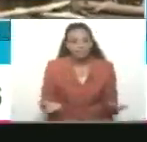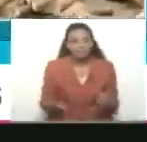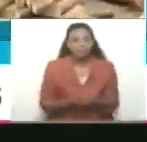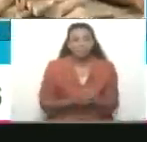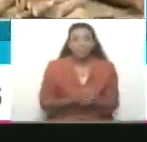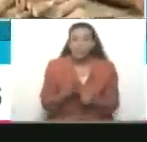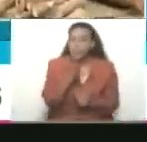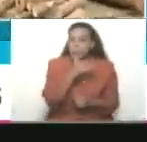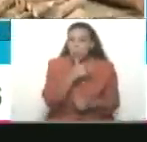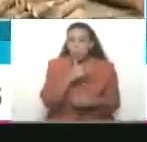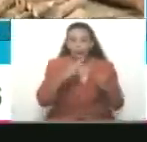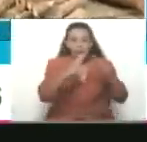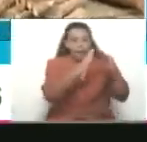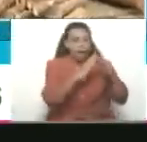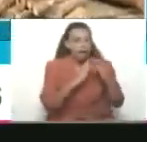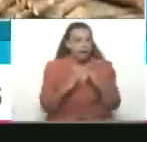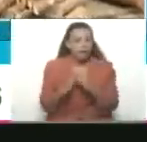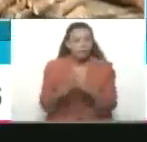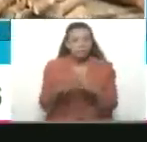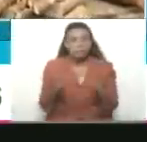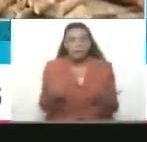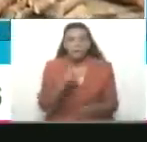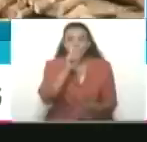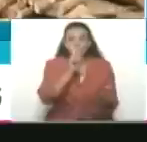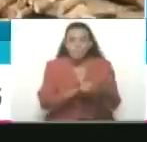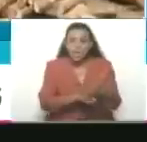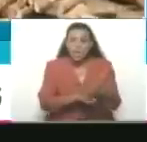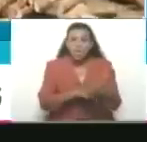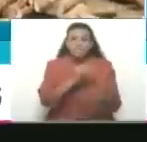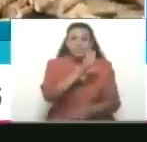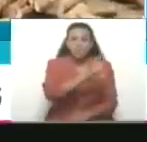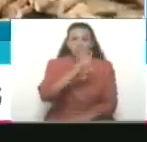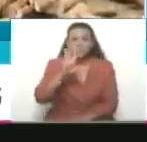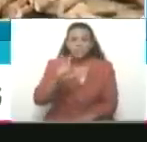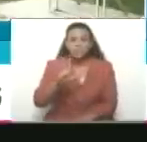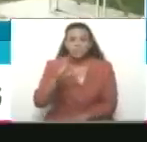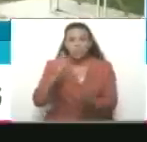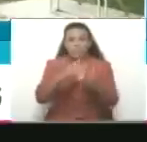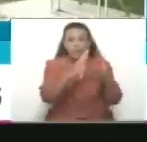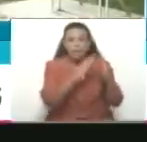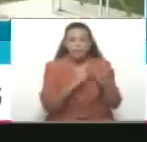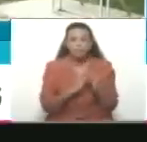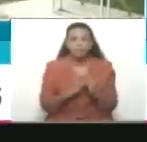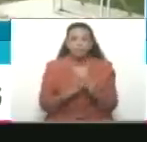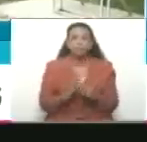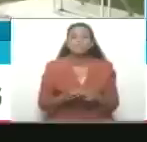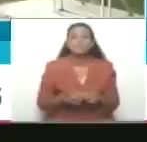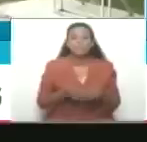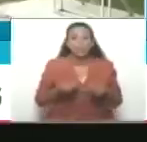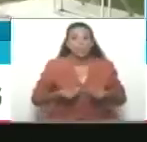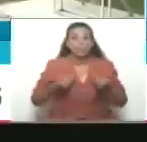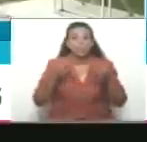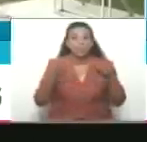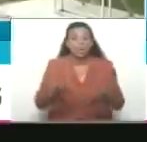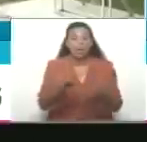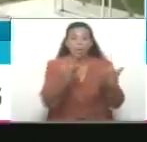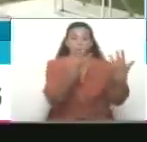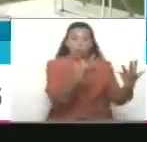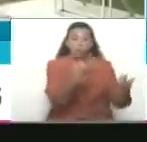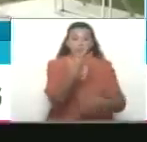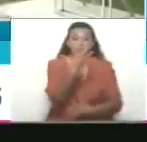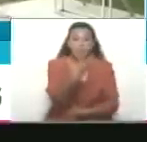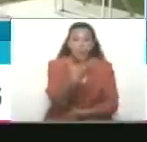1055 viviendas con sus respectivas familias hemos entregado ya